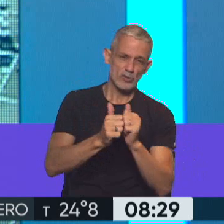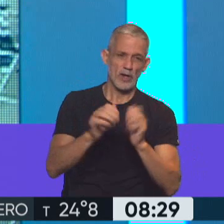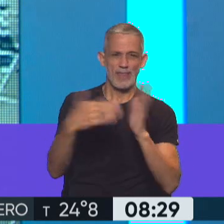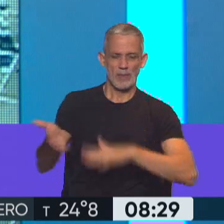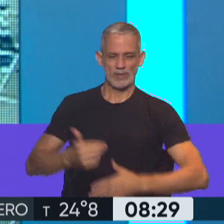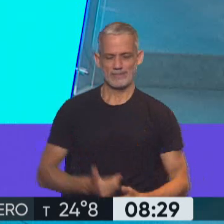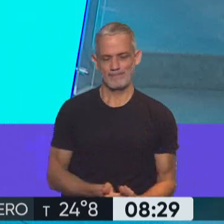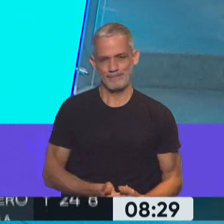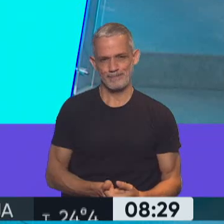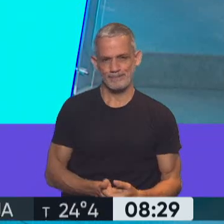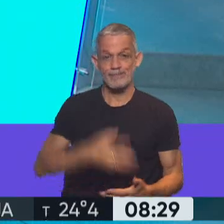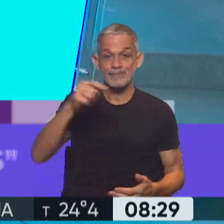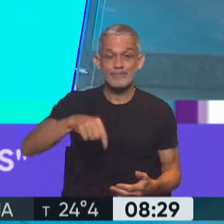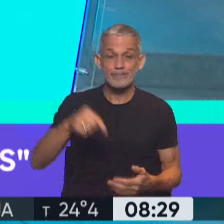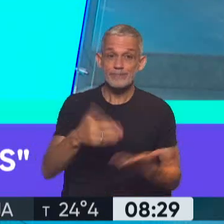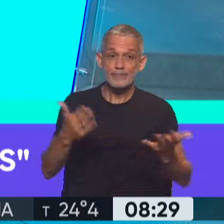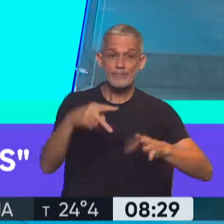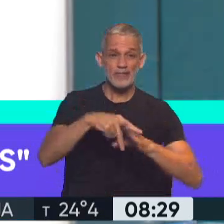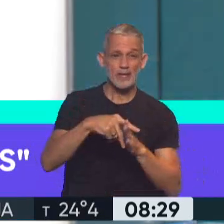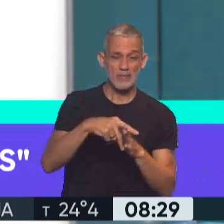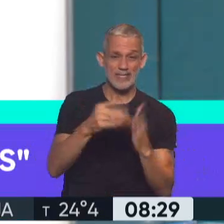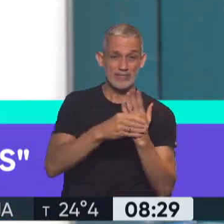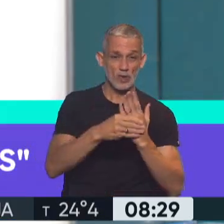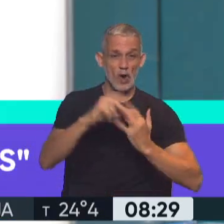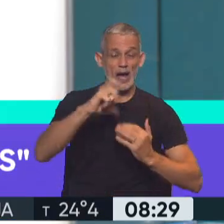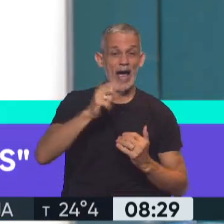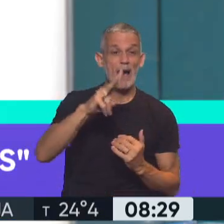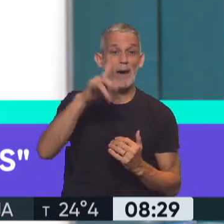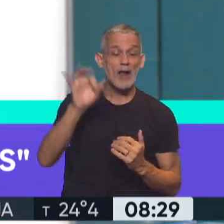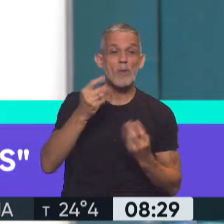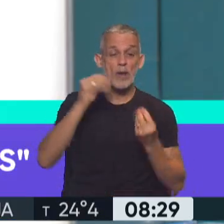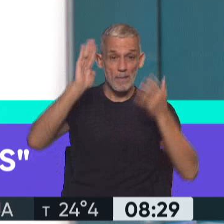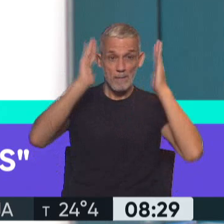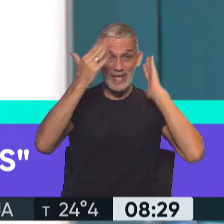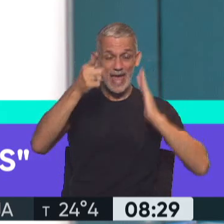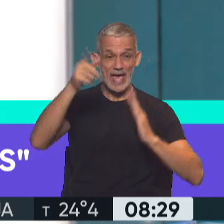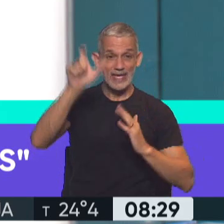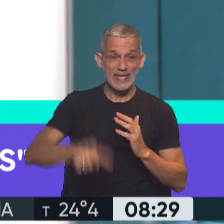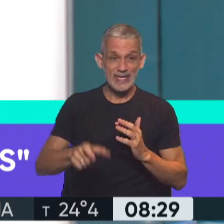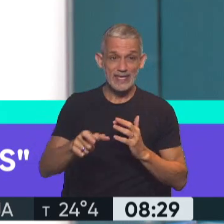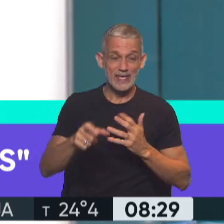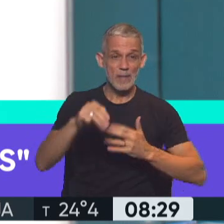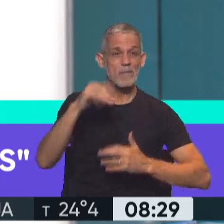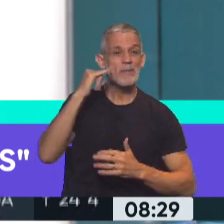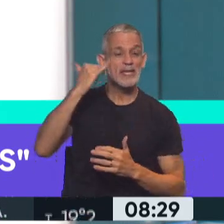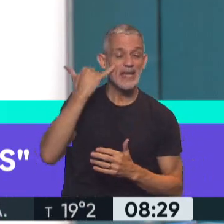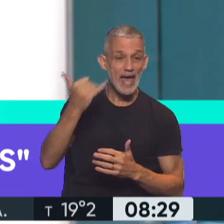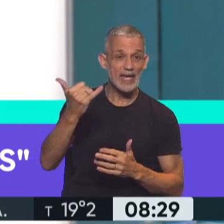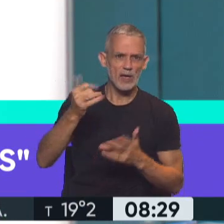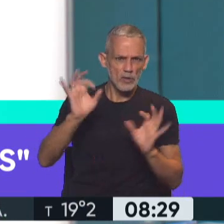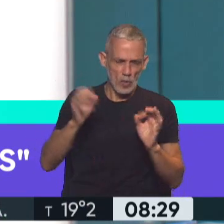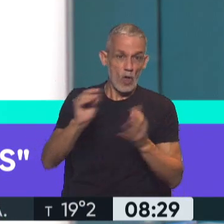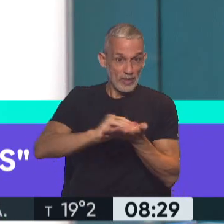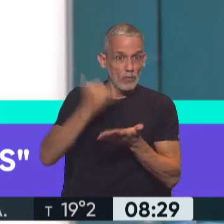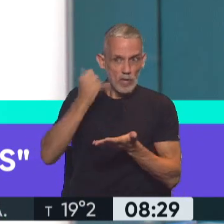posteriores. Claro. Y ahora Domingo Cavallo como que volvió a la escena porque Javier Milei, una persona muy que ya diputado